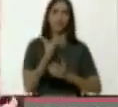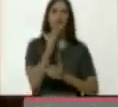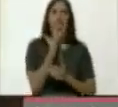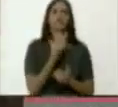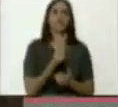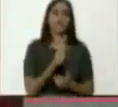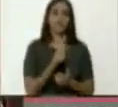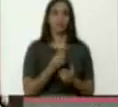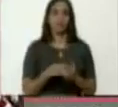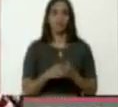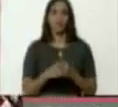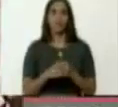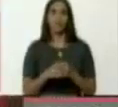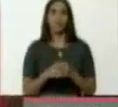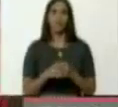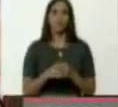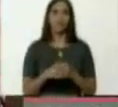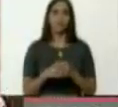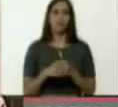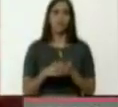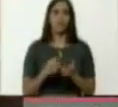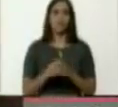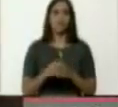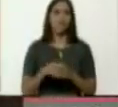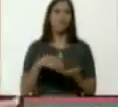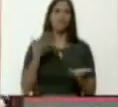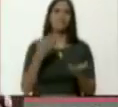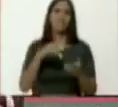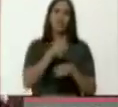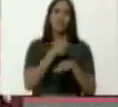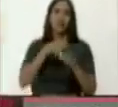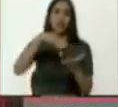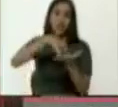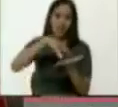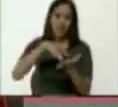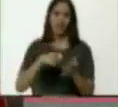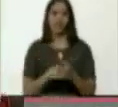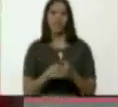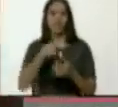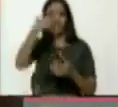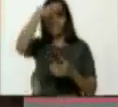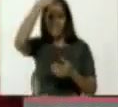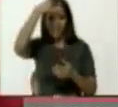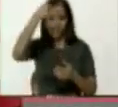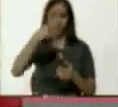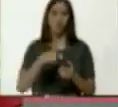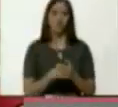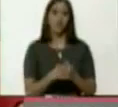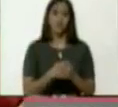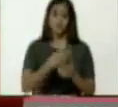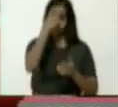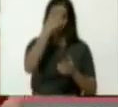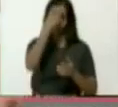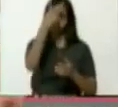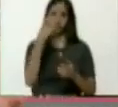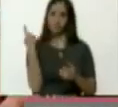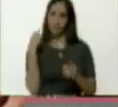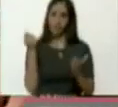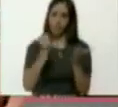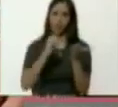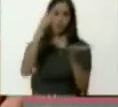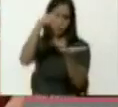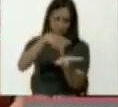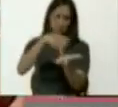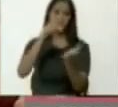barba, que si La Cava, que si Héctor Rodríguez, que si Tarek El Aissami. Tarek El Aissami salió ayer en el mazo dando.